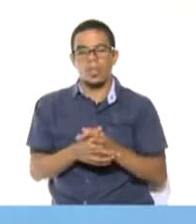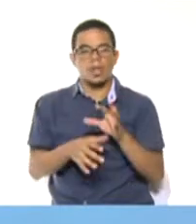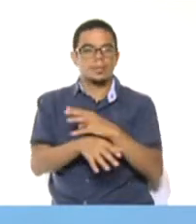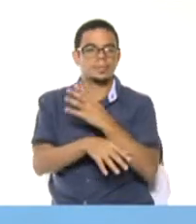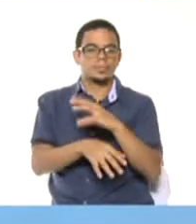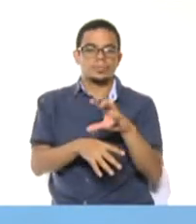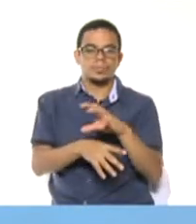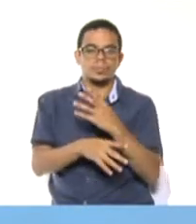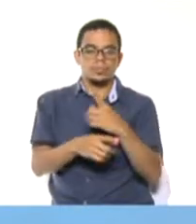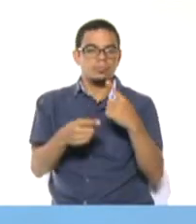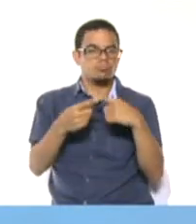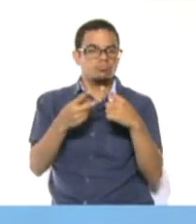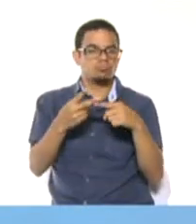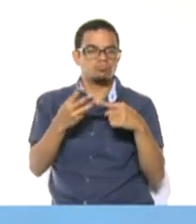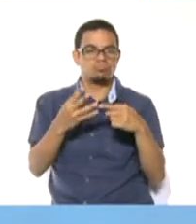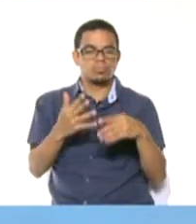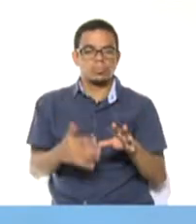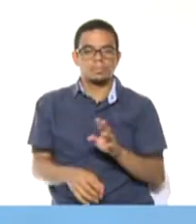haciendo,